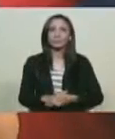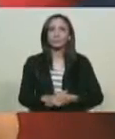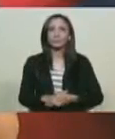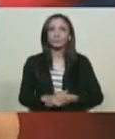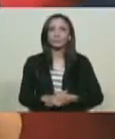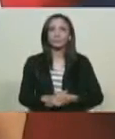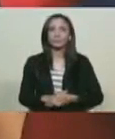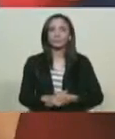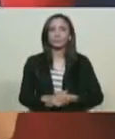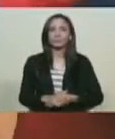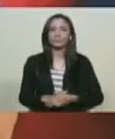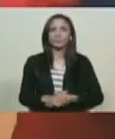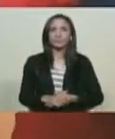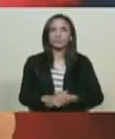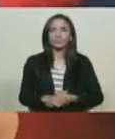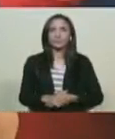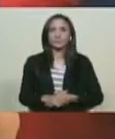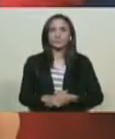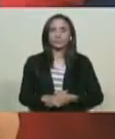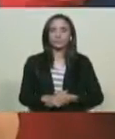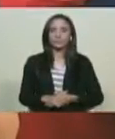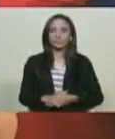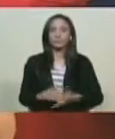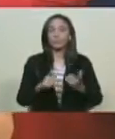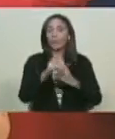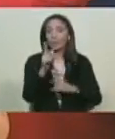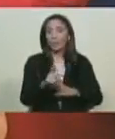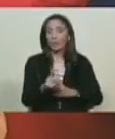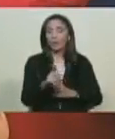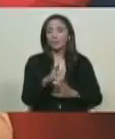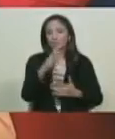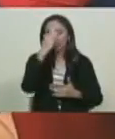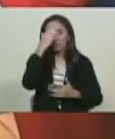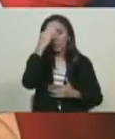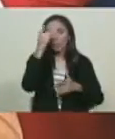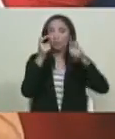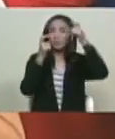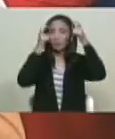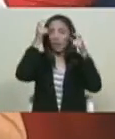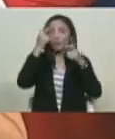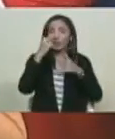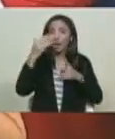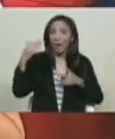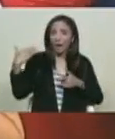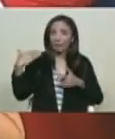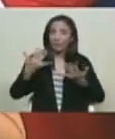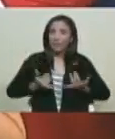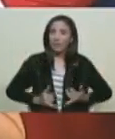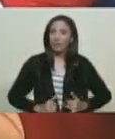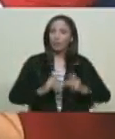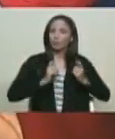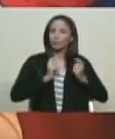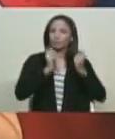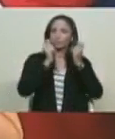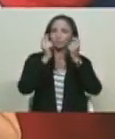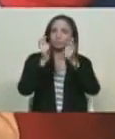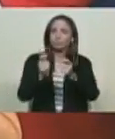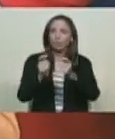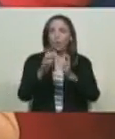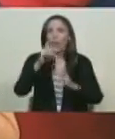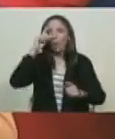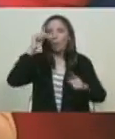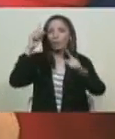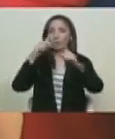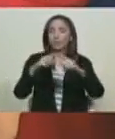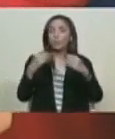Es por eso que sabiéndolo hijo predilecto de nuestro comandante supremo, a quien le encomendó la sagrada misión de defender